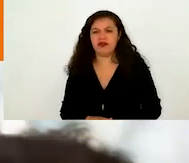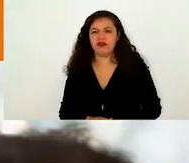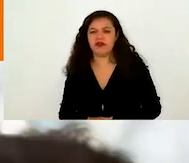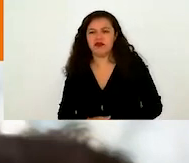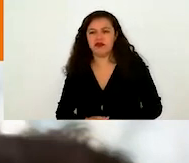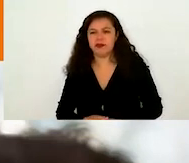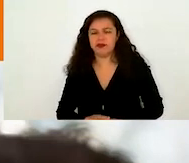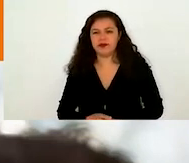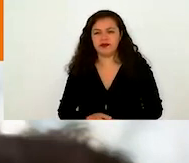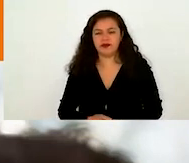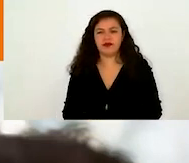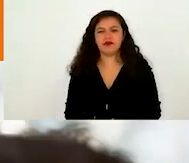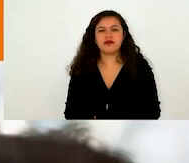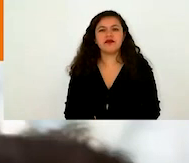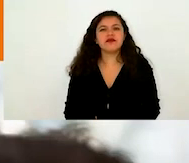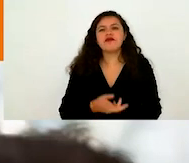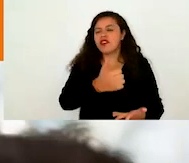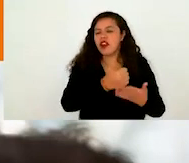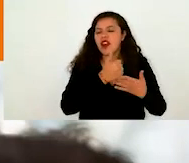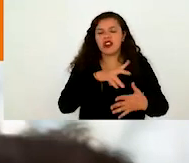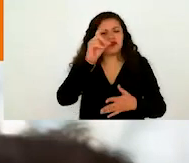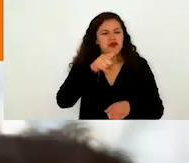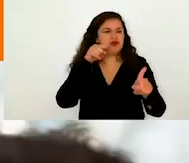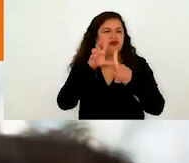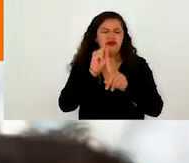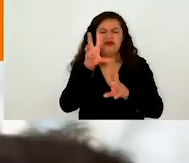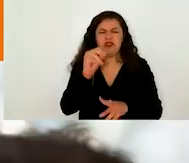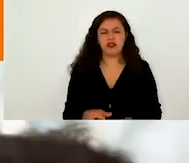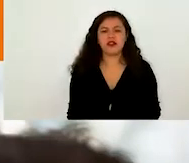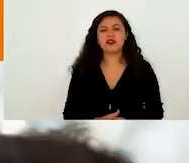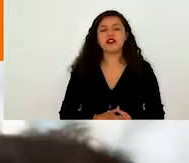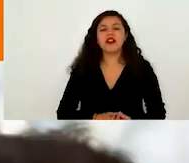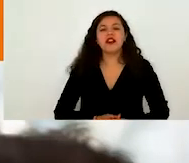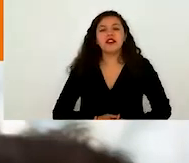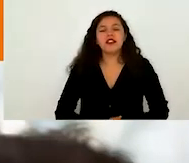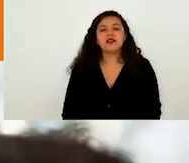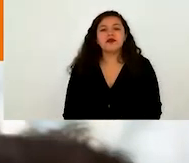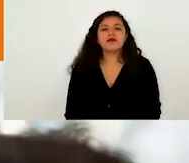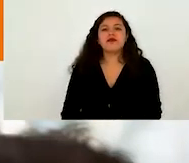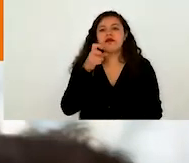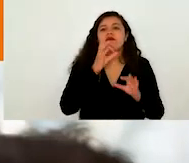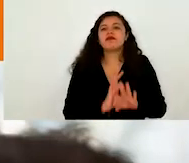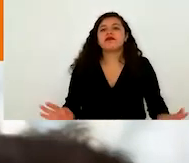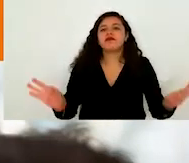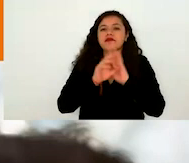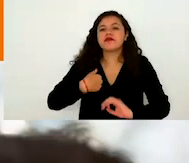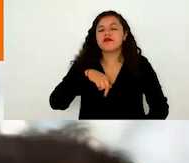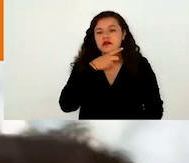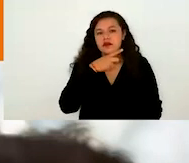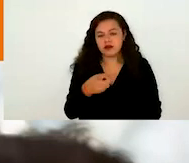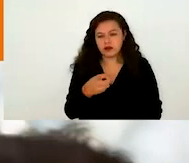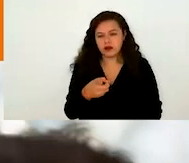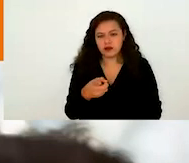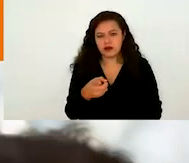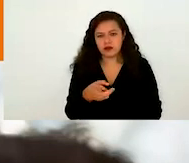si sólo nos ayuda a obtener el objetivo es muy importante que nosotros aprendamos también al decir